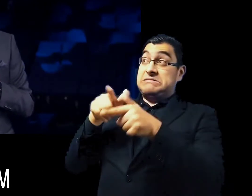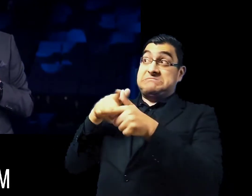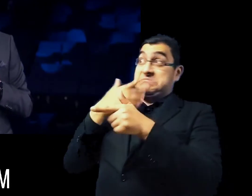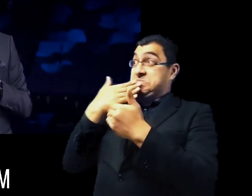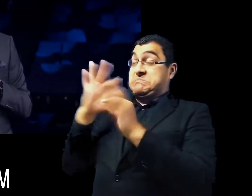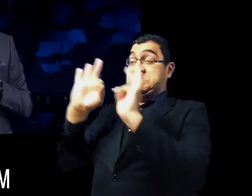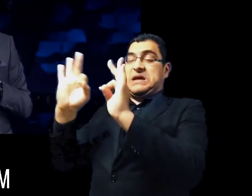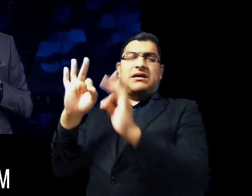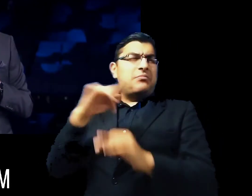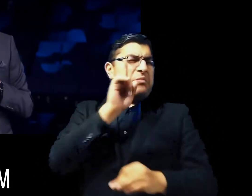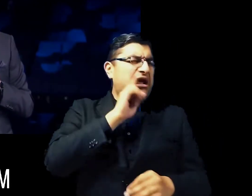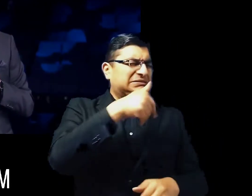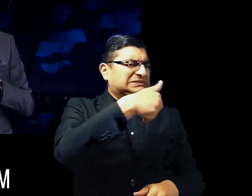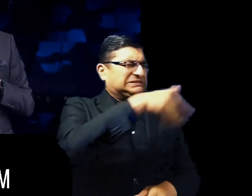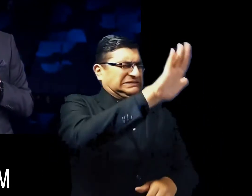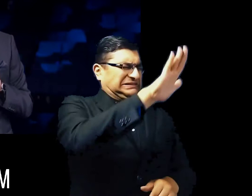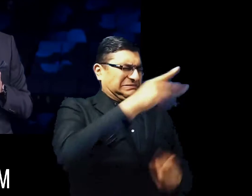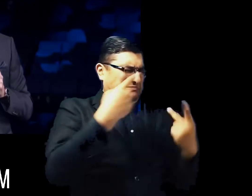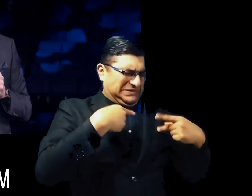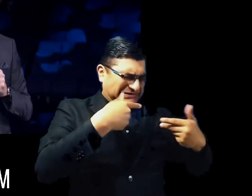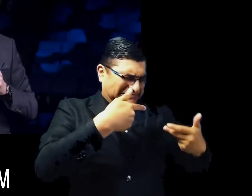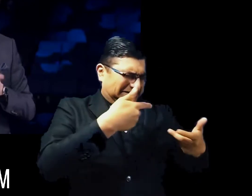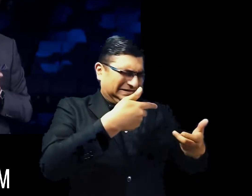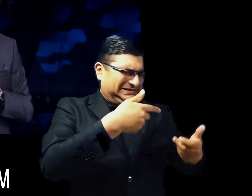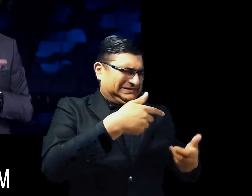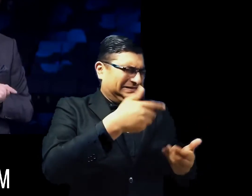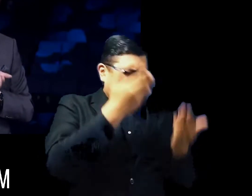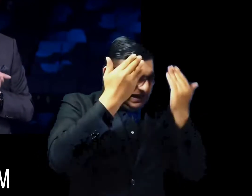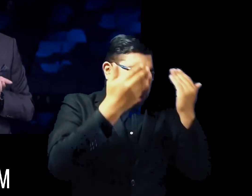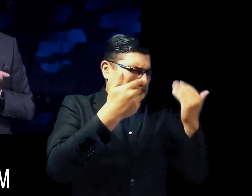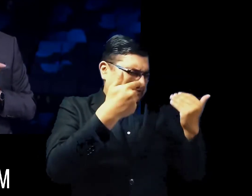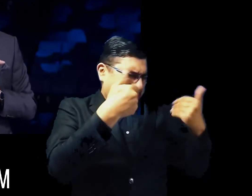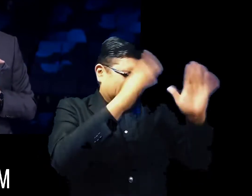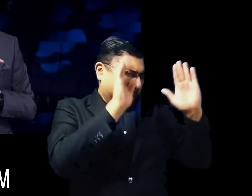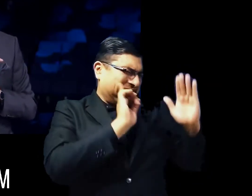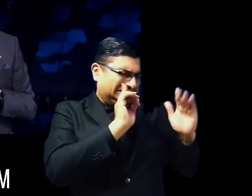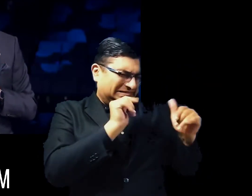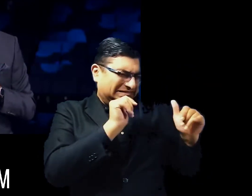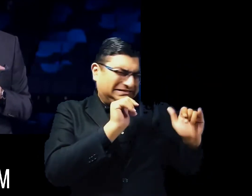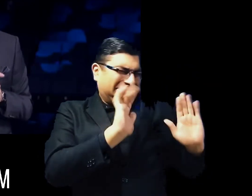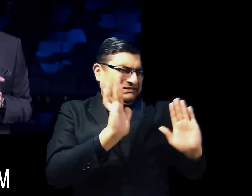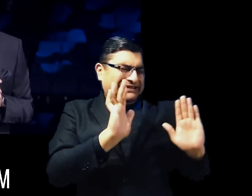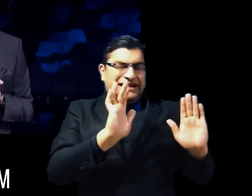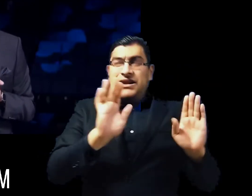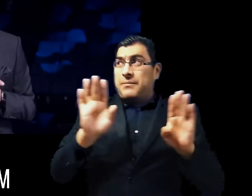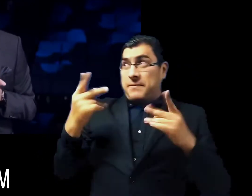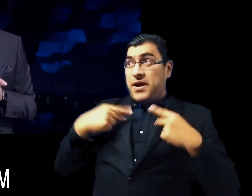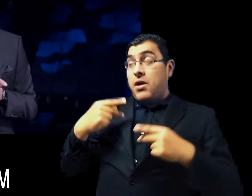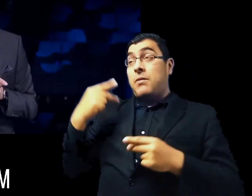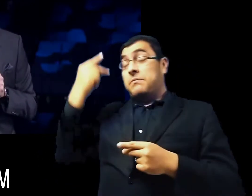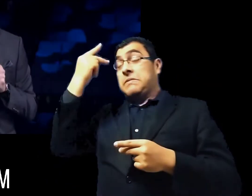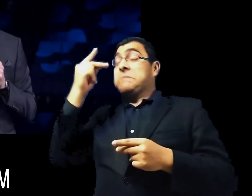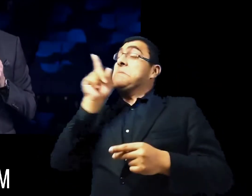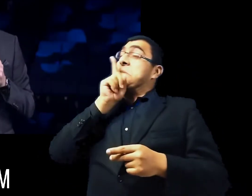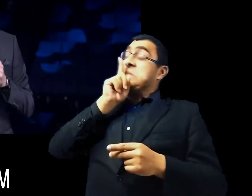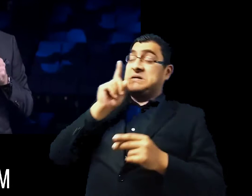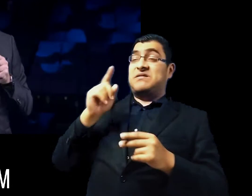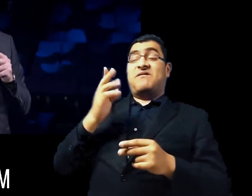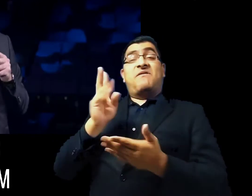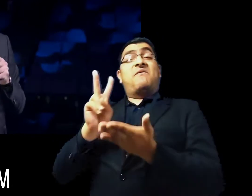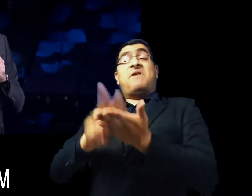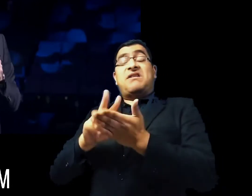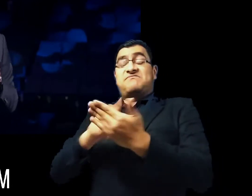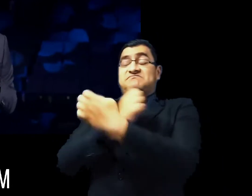es una mujer de la calle. Él se gana la vida promoviendo valores morales, ella se gana la